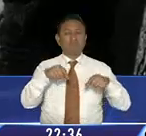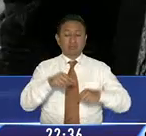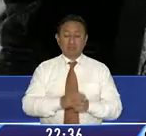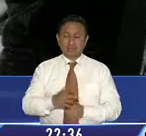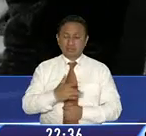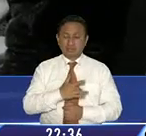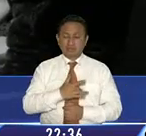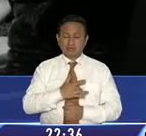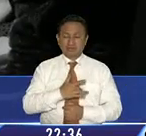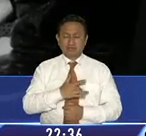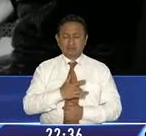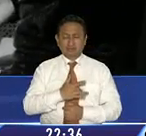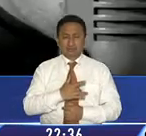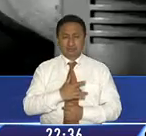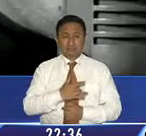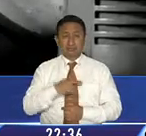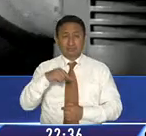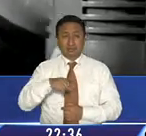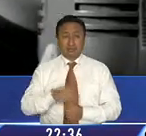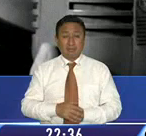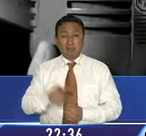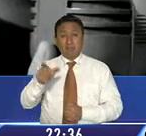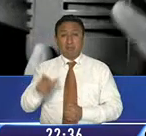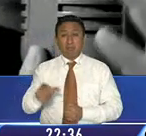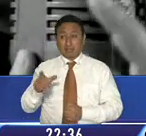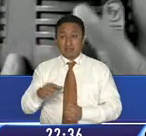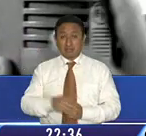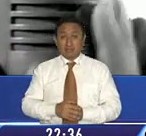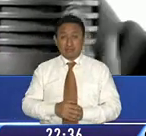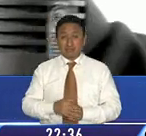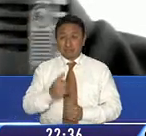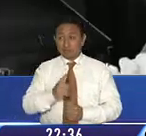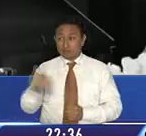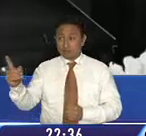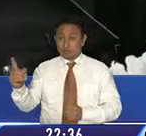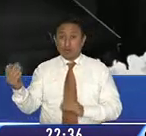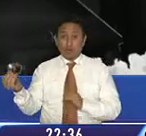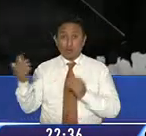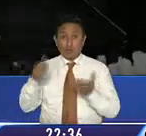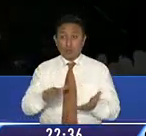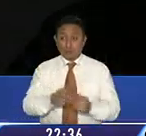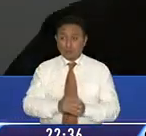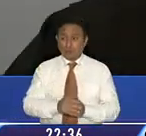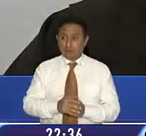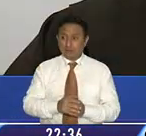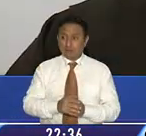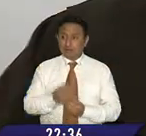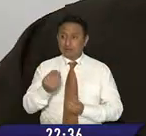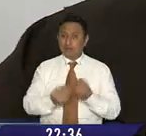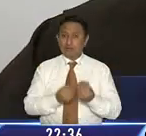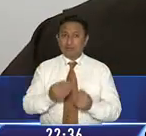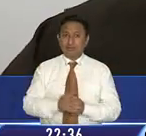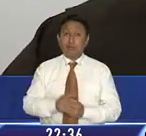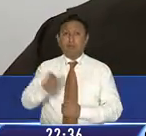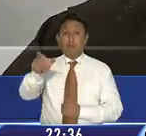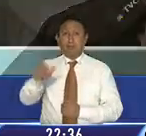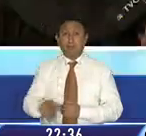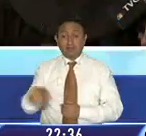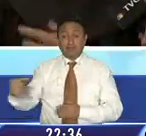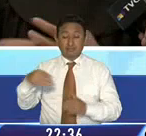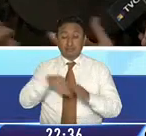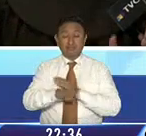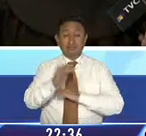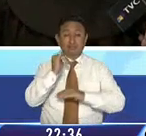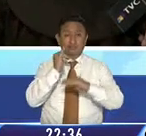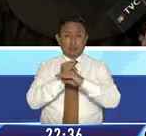dolor, donde el abandono inminente de alguien nos dejó sin expresar un último mensaje. Personas que han llegado a nuestros